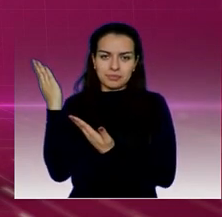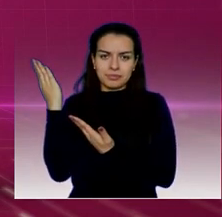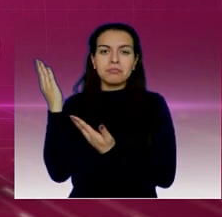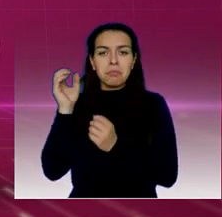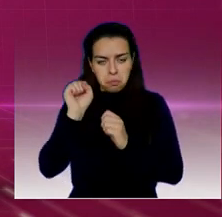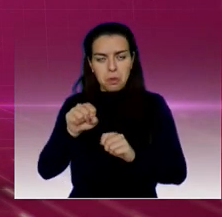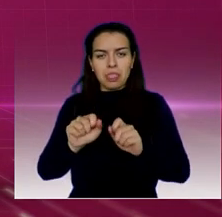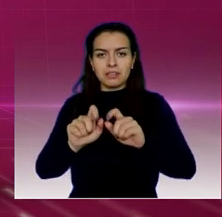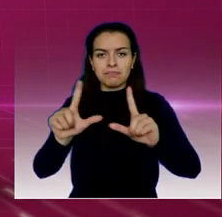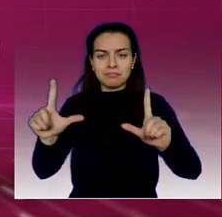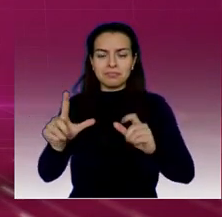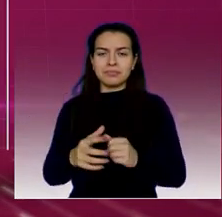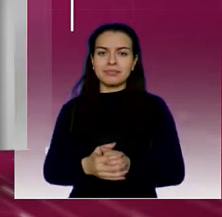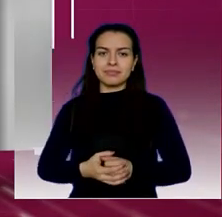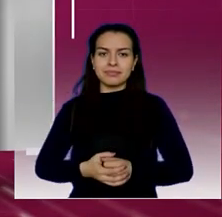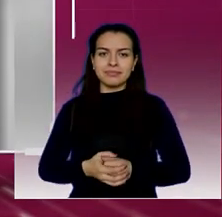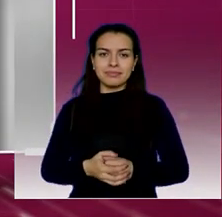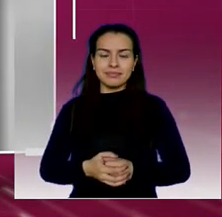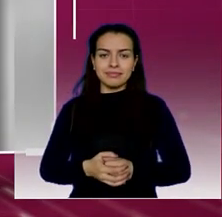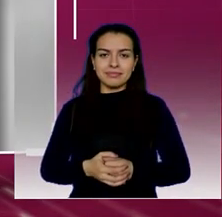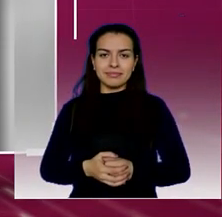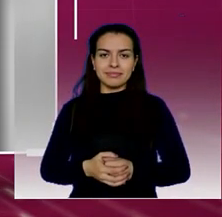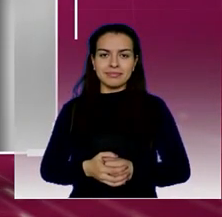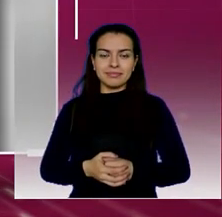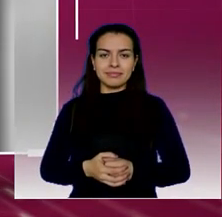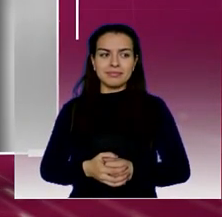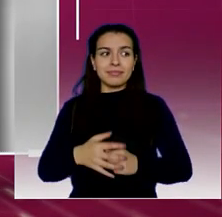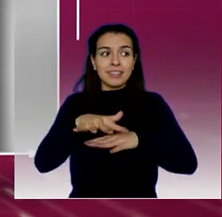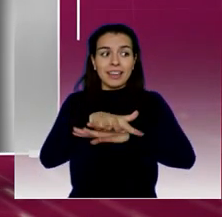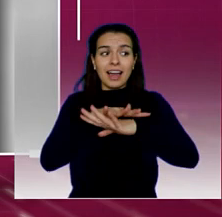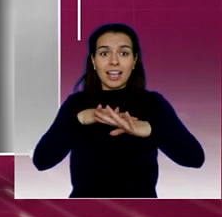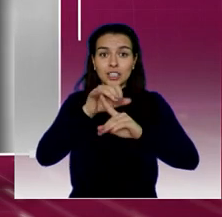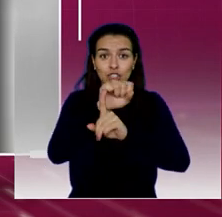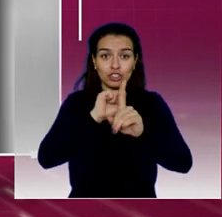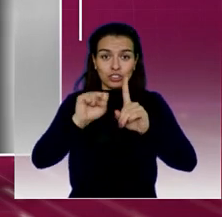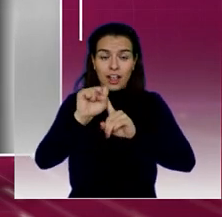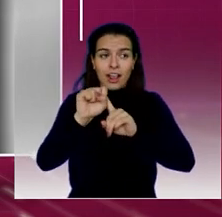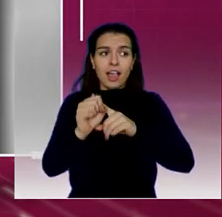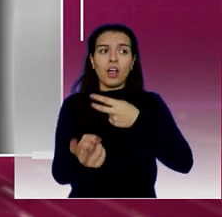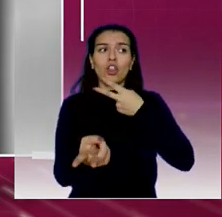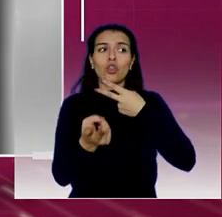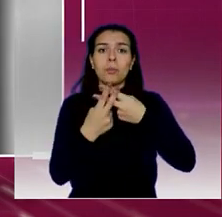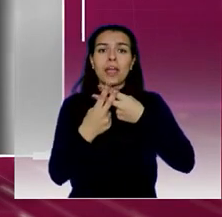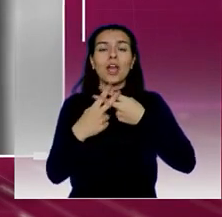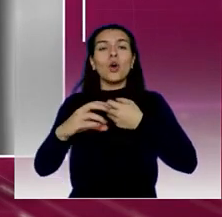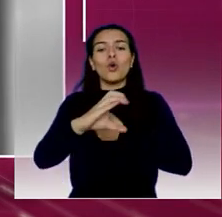las exposiciones y en las redes sociales con el numeral ciudades durmientes